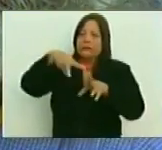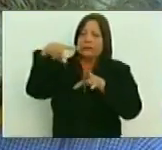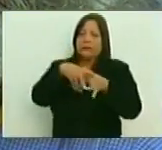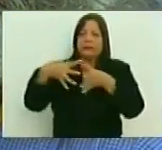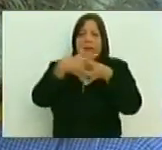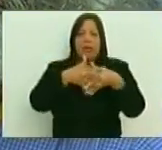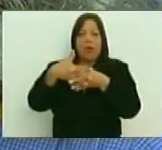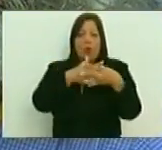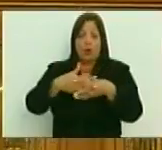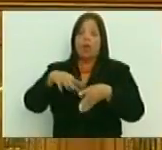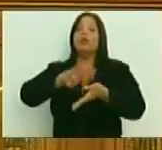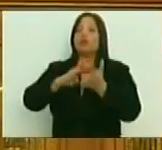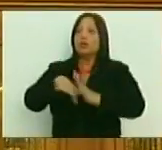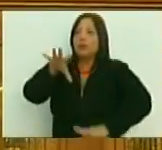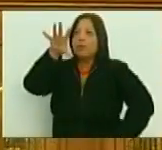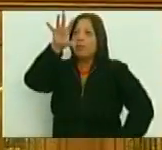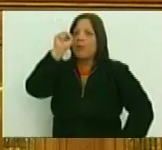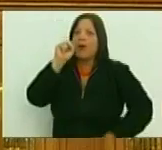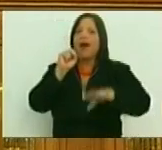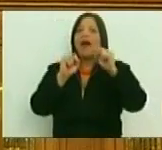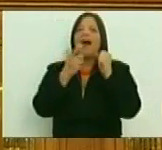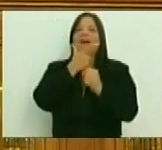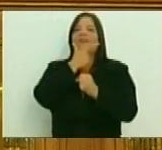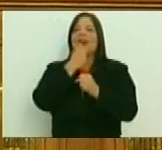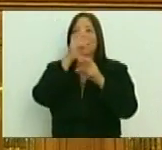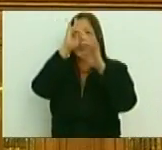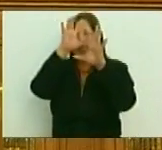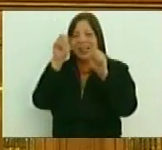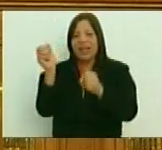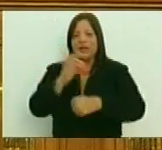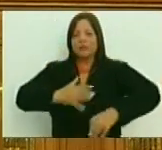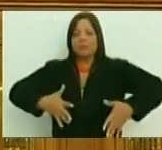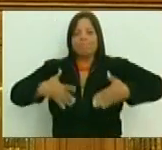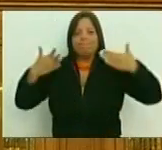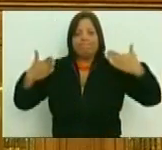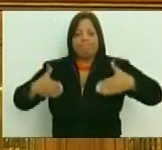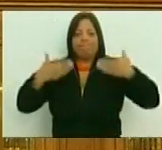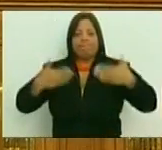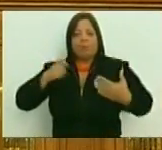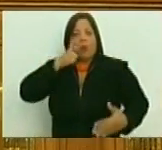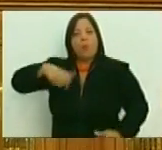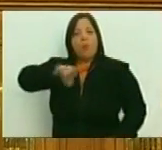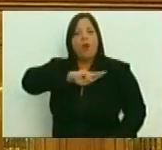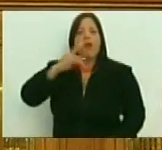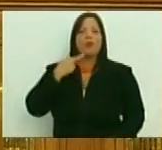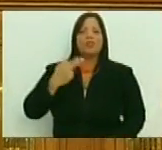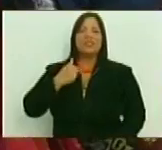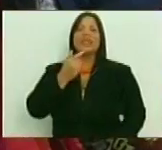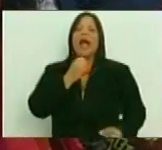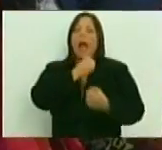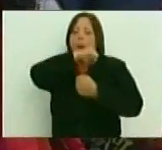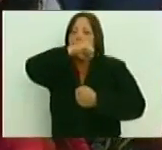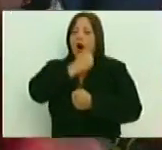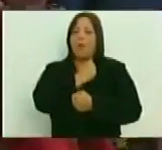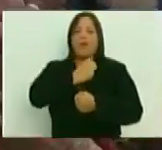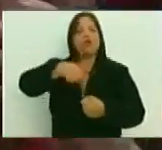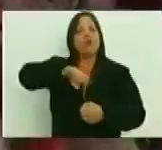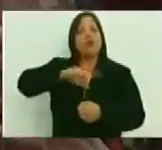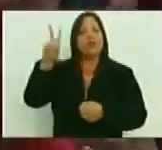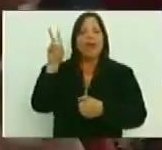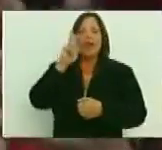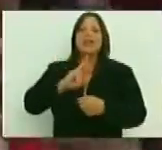imperialismo, quizás podamos encontrarla en el reconocimiento y el orgullo que como pueblo sentimos por nuestra historia. La